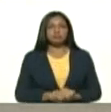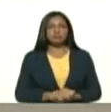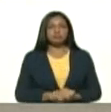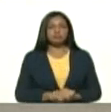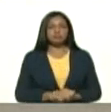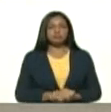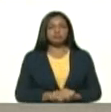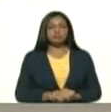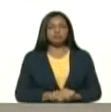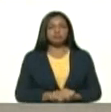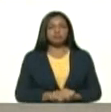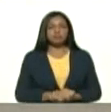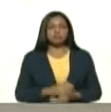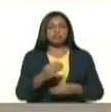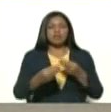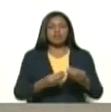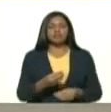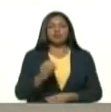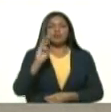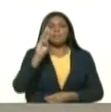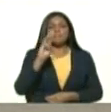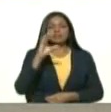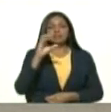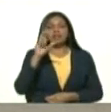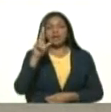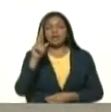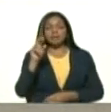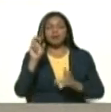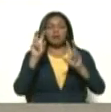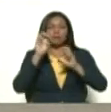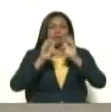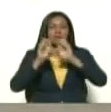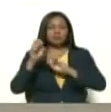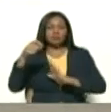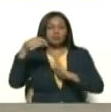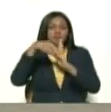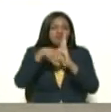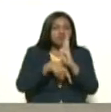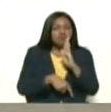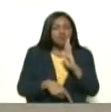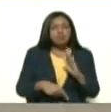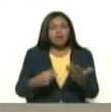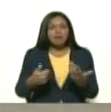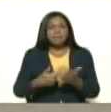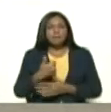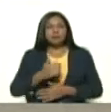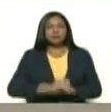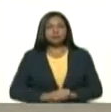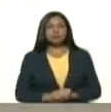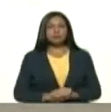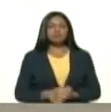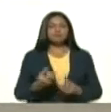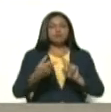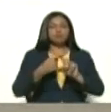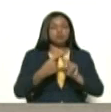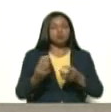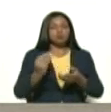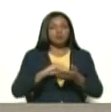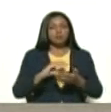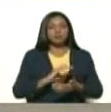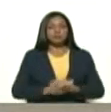Se le toma un PCR para una prueba de mayor profundidad, de prueba molecular, y da